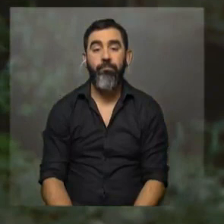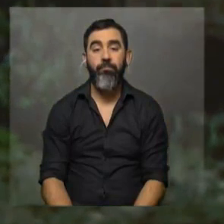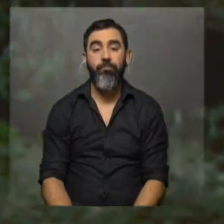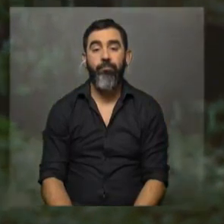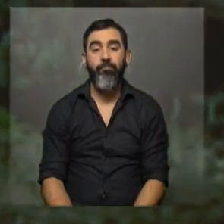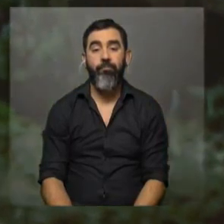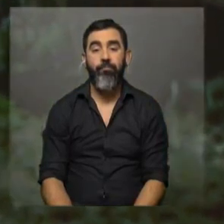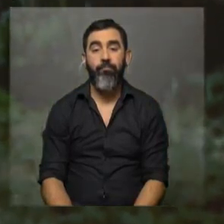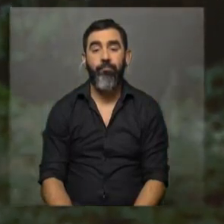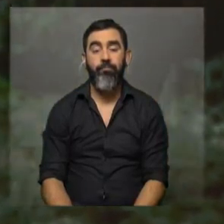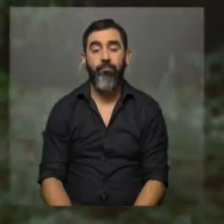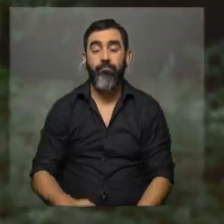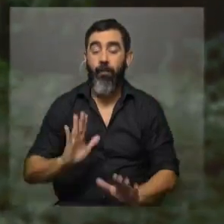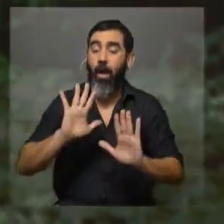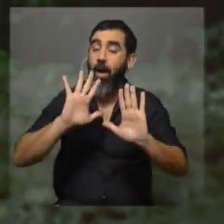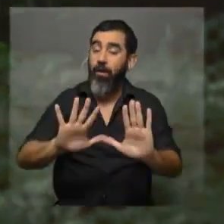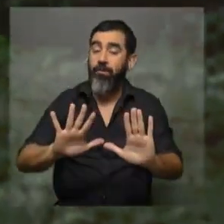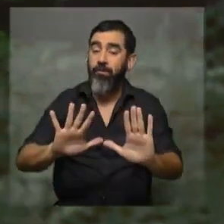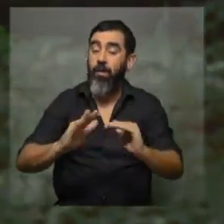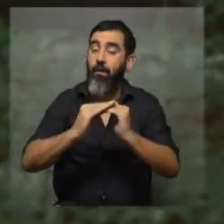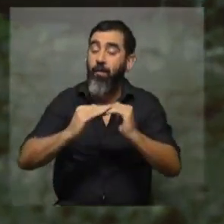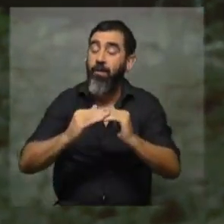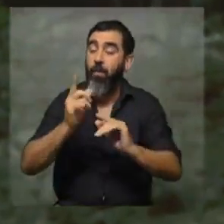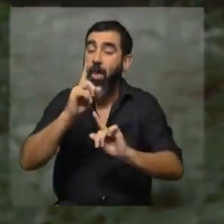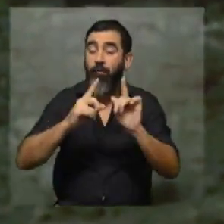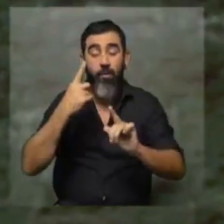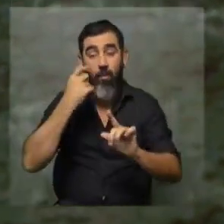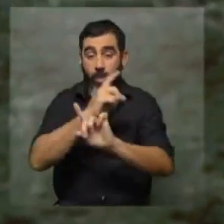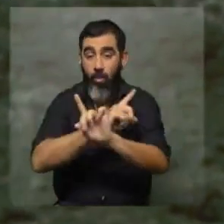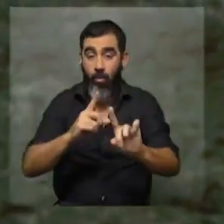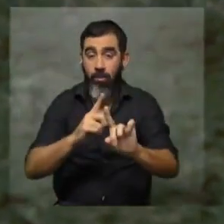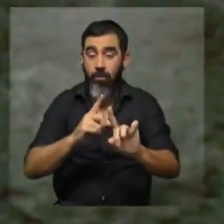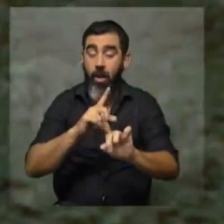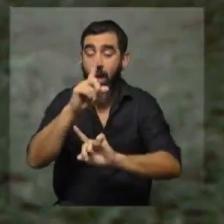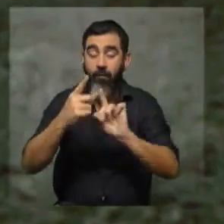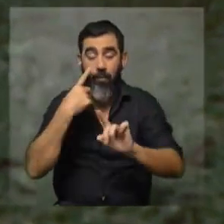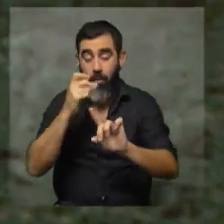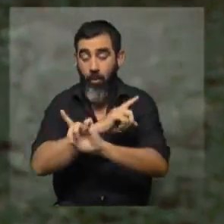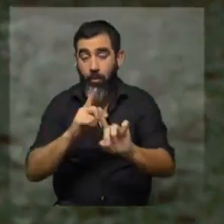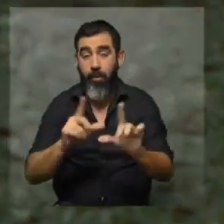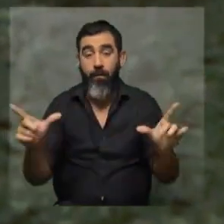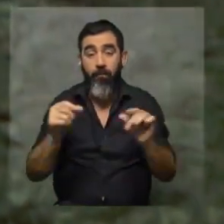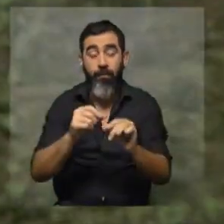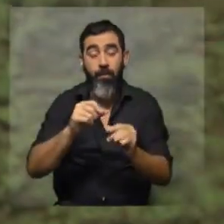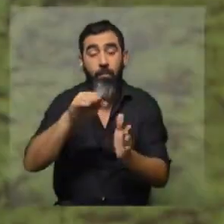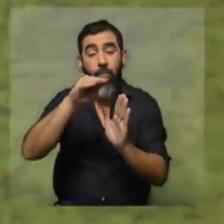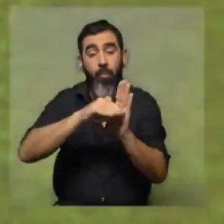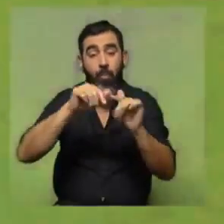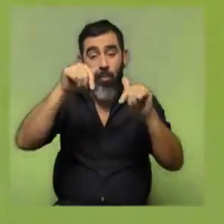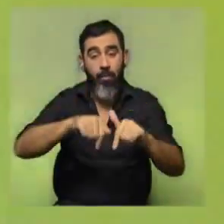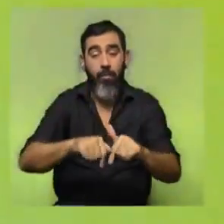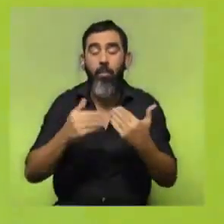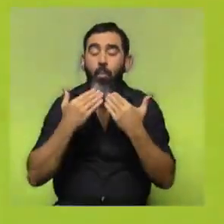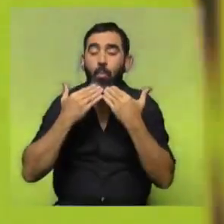Bueno, con esta sentencia, ¿no?, básica, pero que a veces perdemos de vista, muy frecuentemente perdemos de vista, cerramos nuestro programa de hoy.